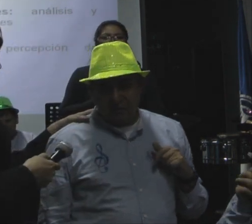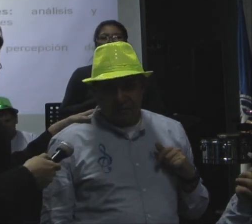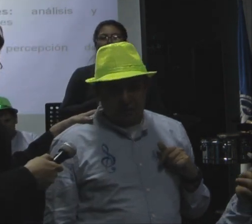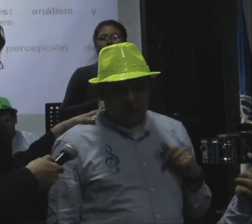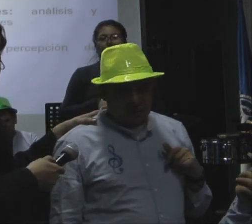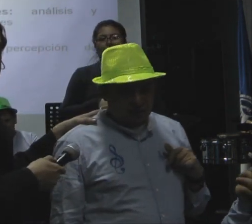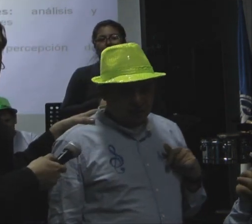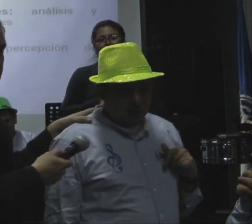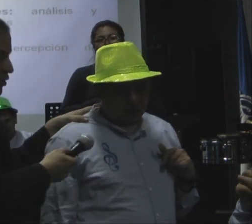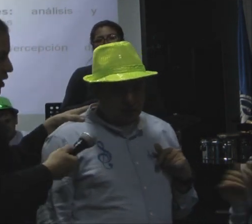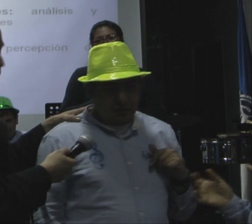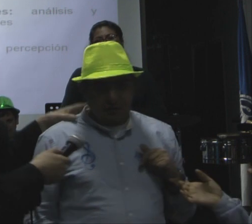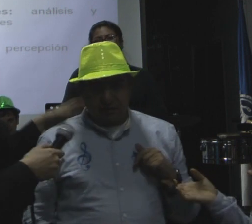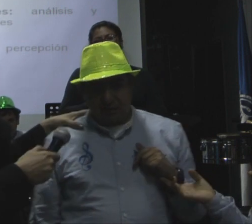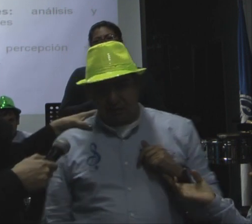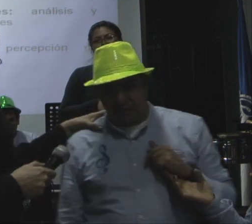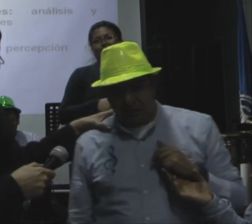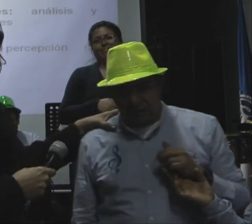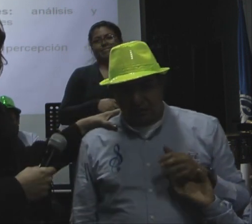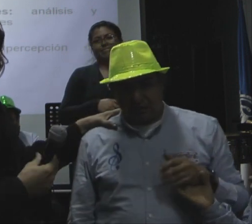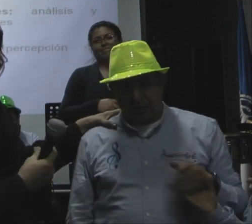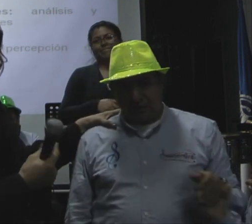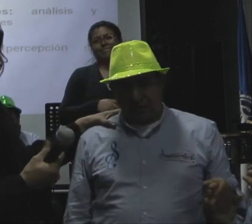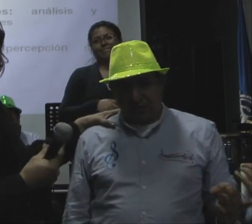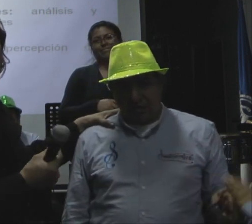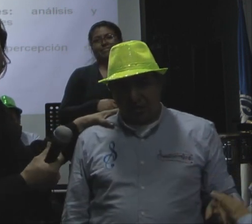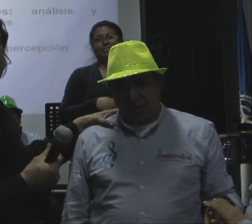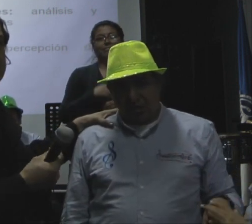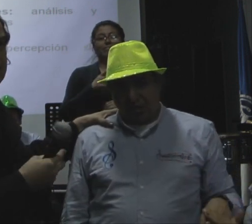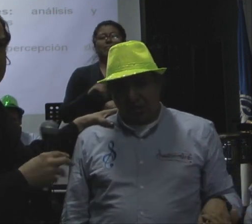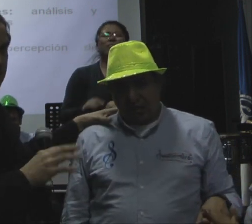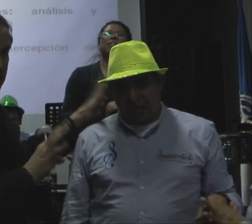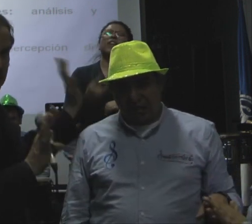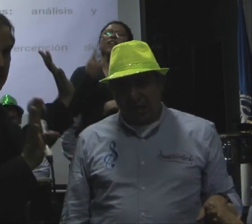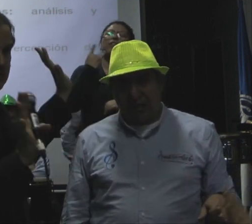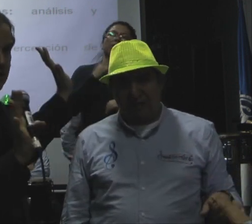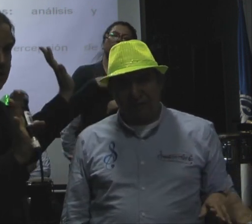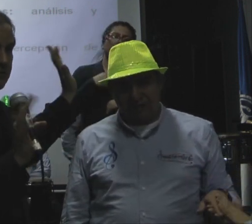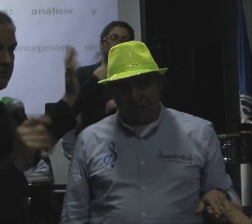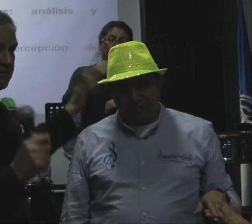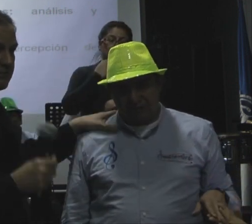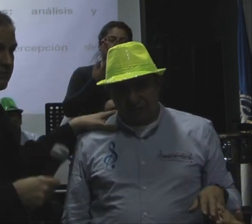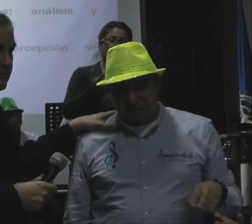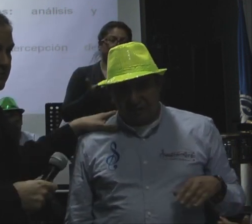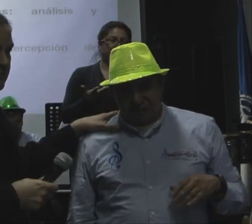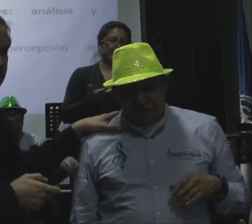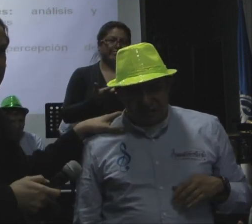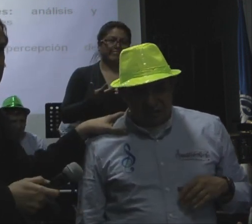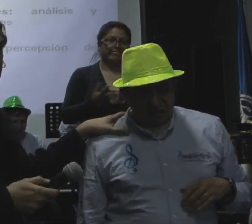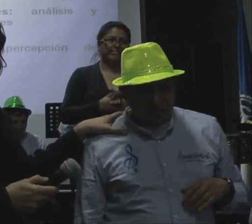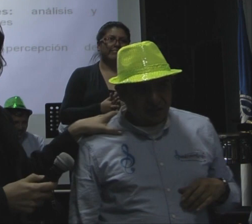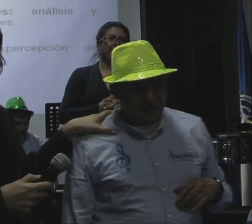¿Lo ven? Sí. Como dice la salsa. ¿Y cómo lo hace? Yo no sé.